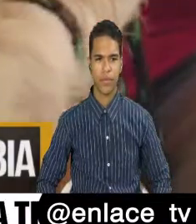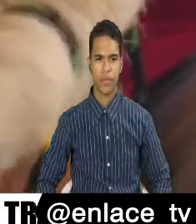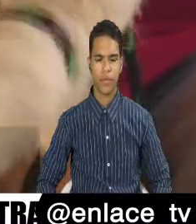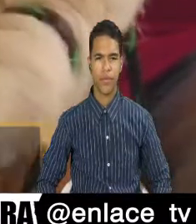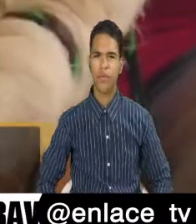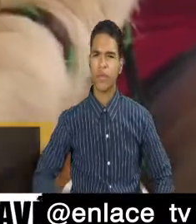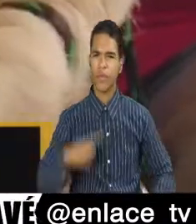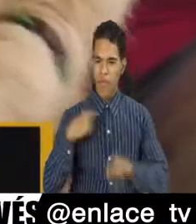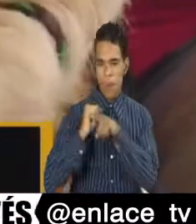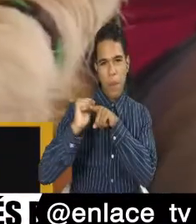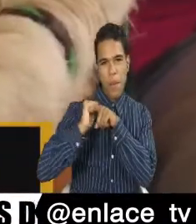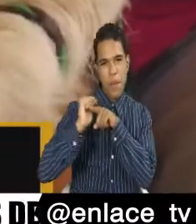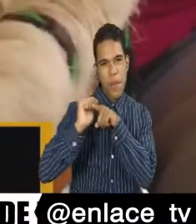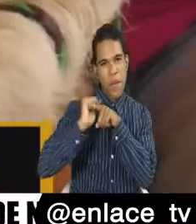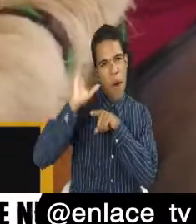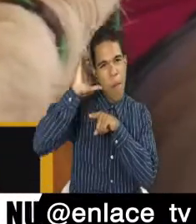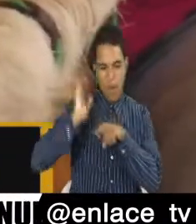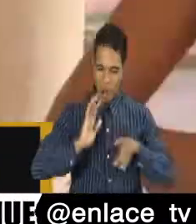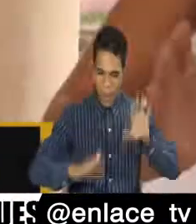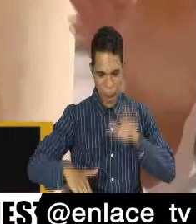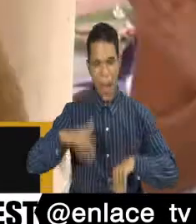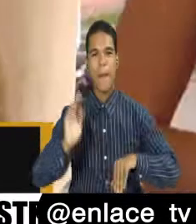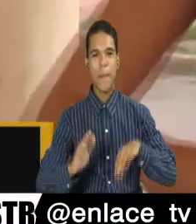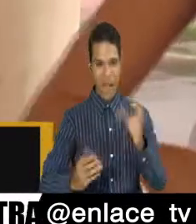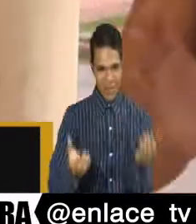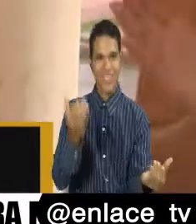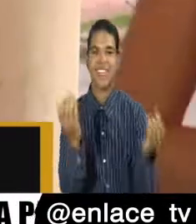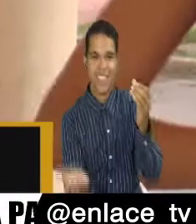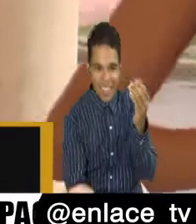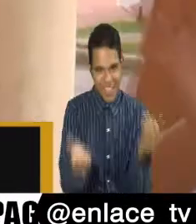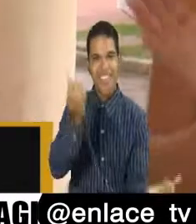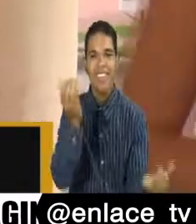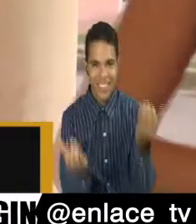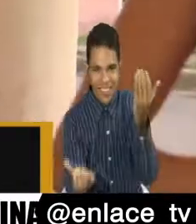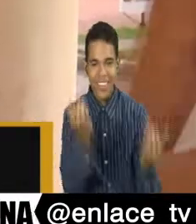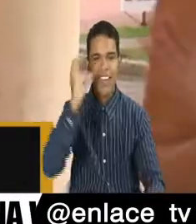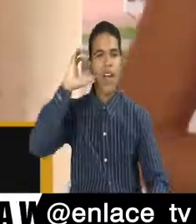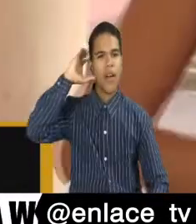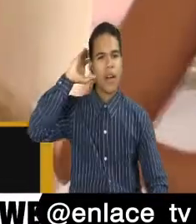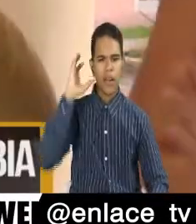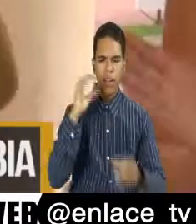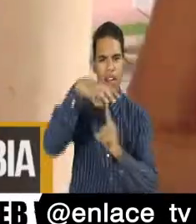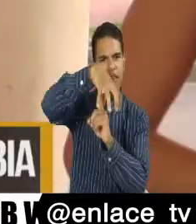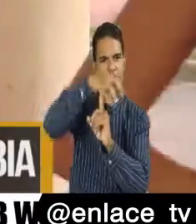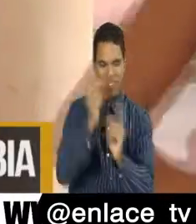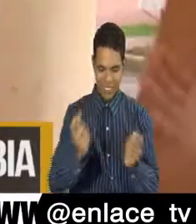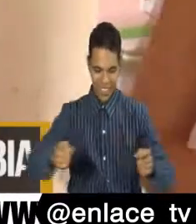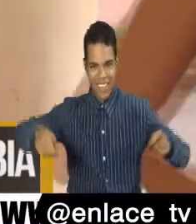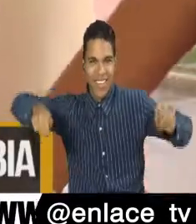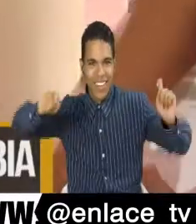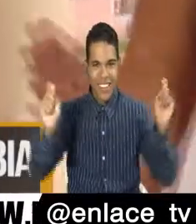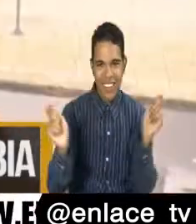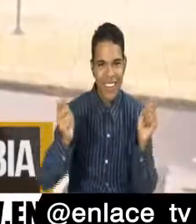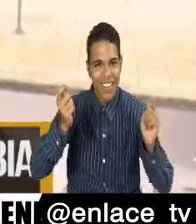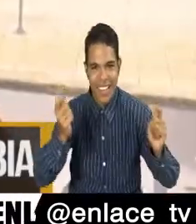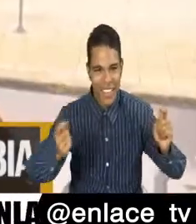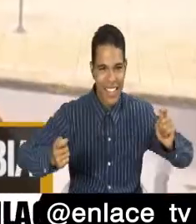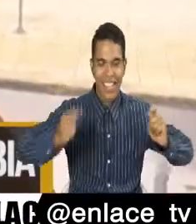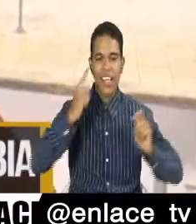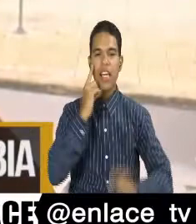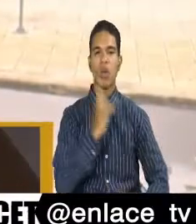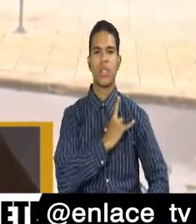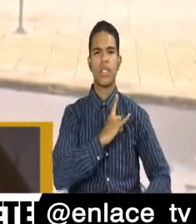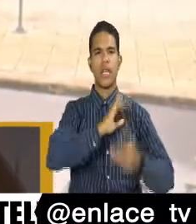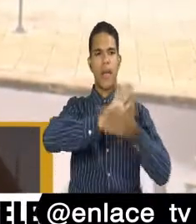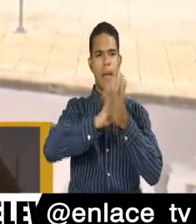Preparándose para participar del Festival de Danza que se llevará a cabo en el Banco Magdalena, se encuentra el grupo de tamboras de la Universidad de La Paz. Nosotros somos el